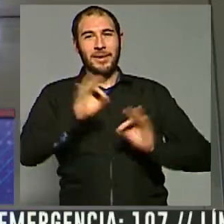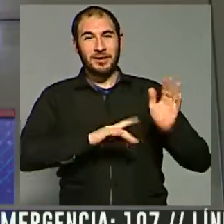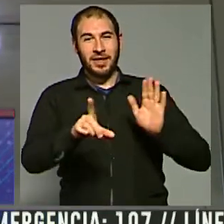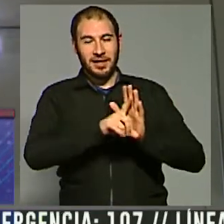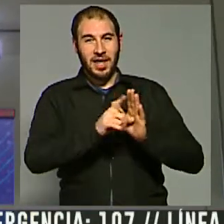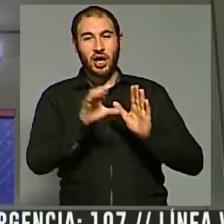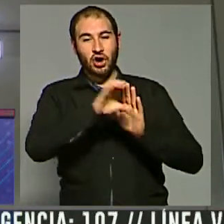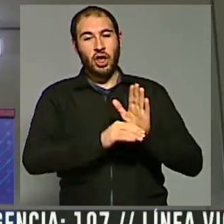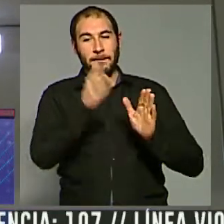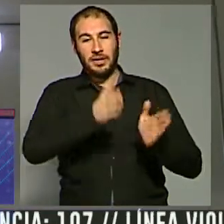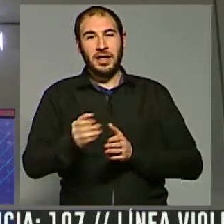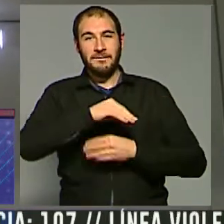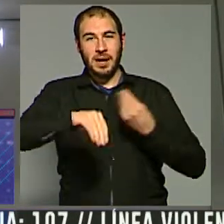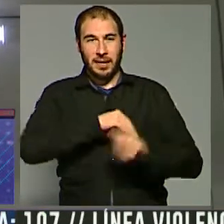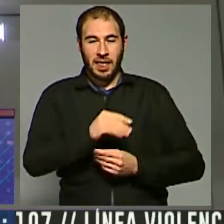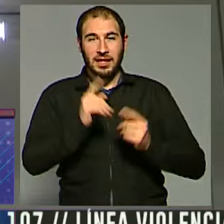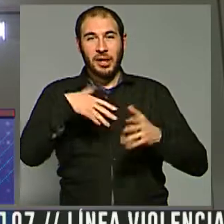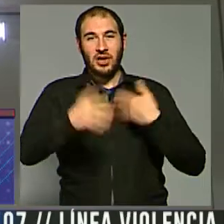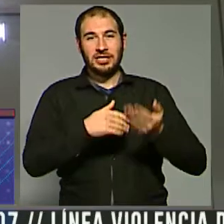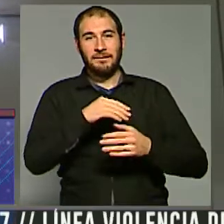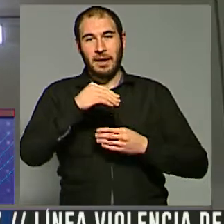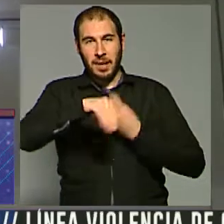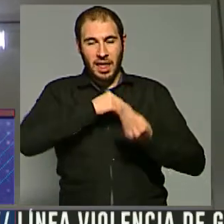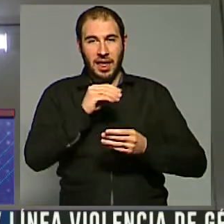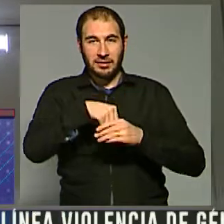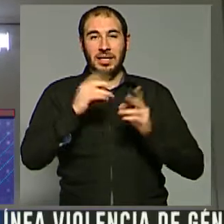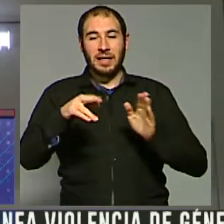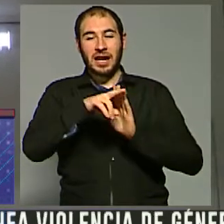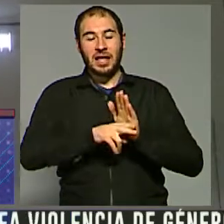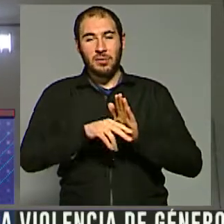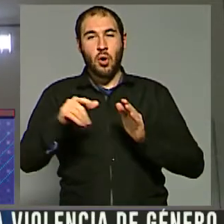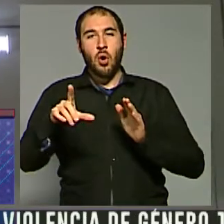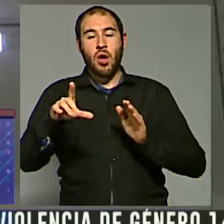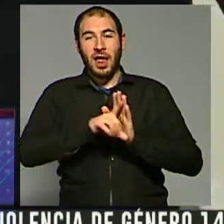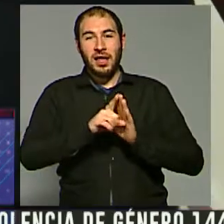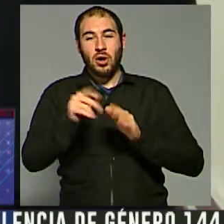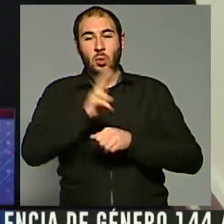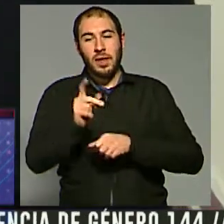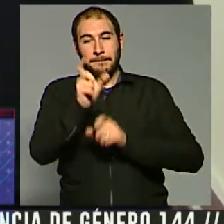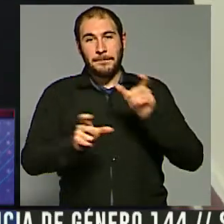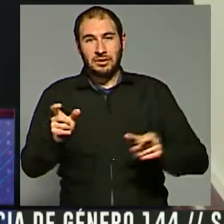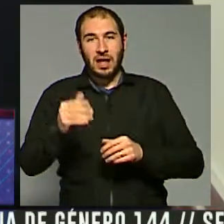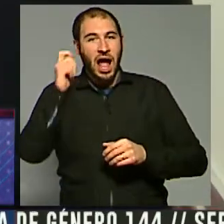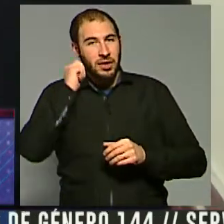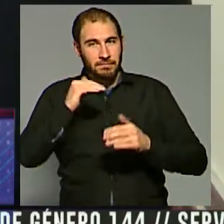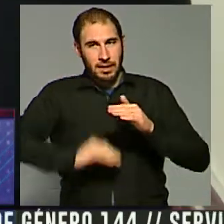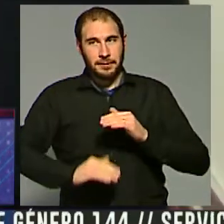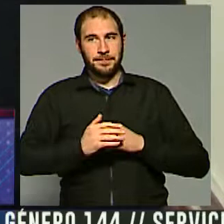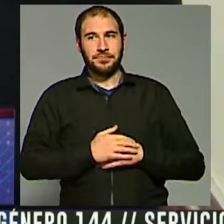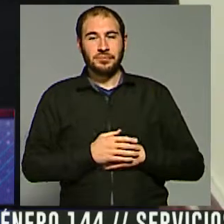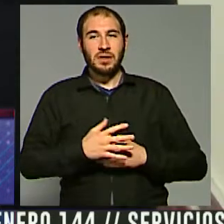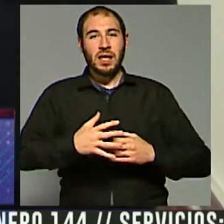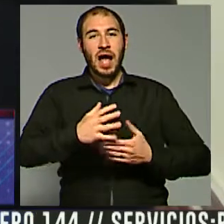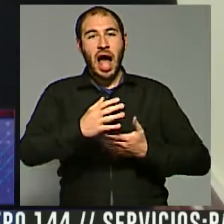ley del Código Procesal de Familia y Violencia Familiar y del régimen jurídico de protección de las personas menores de edad.